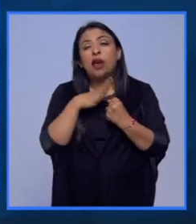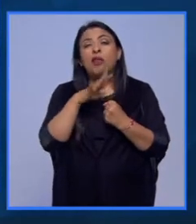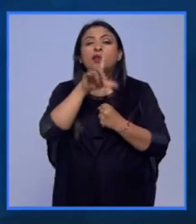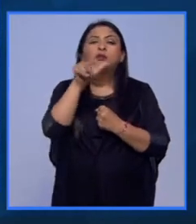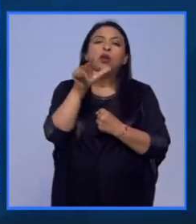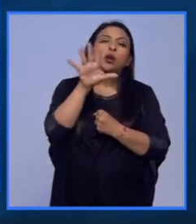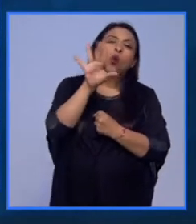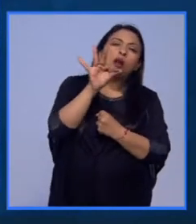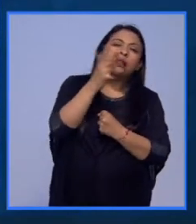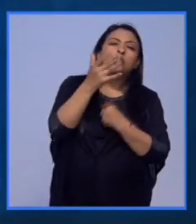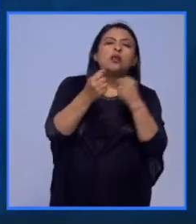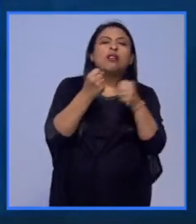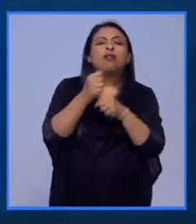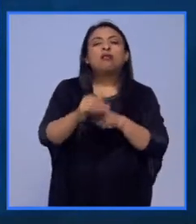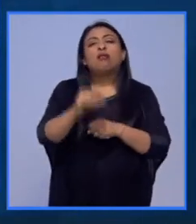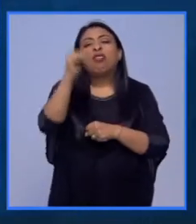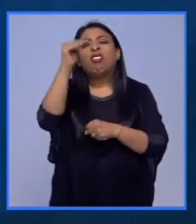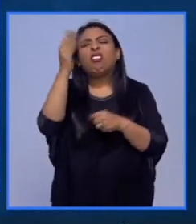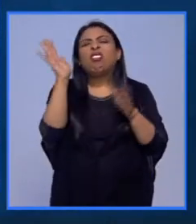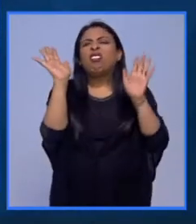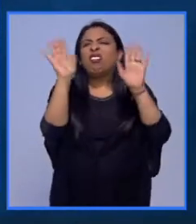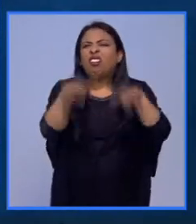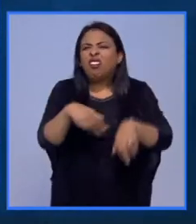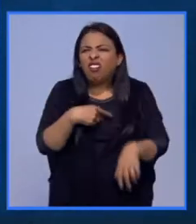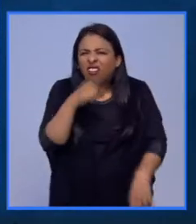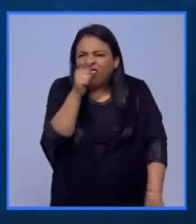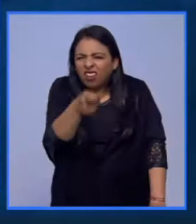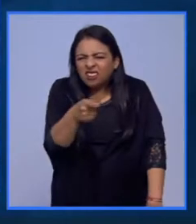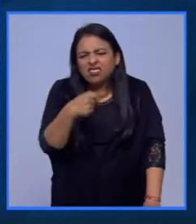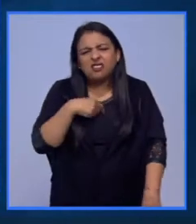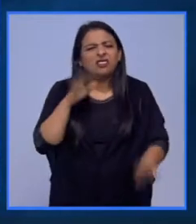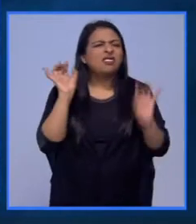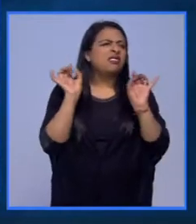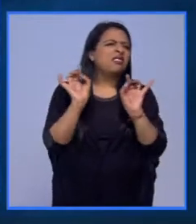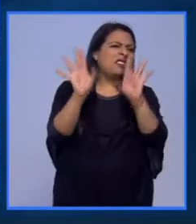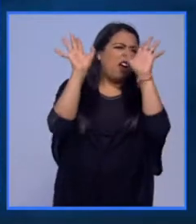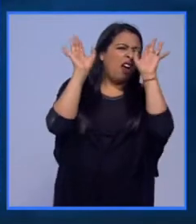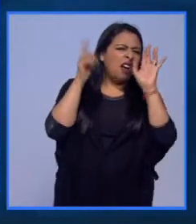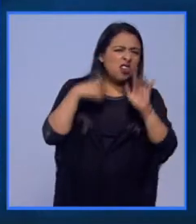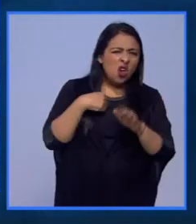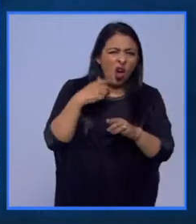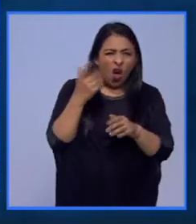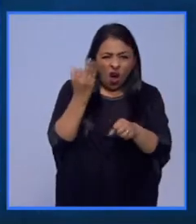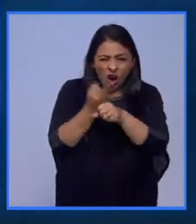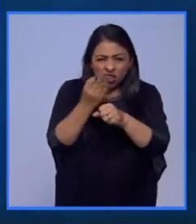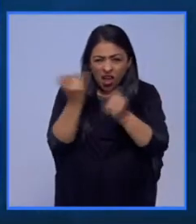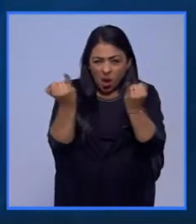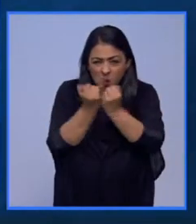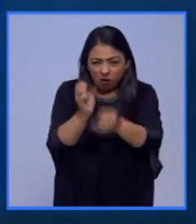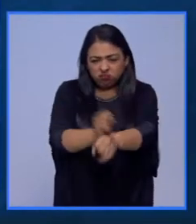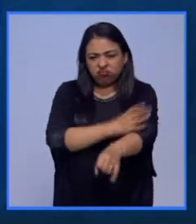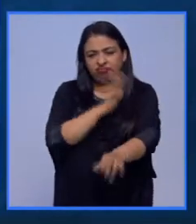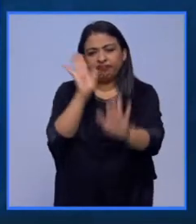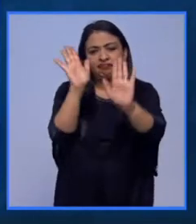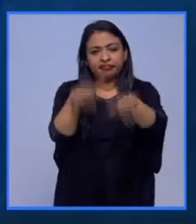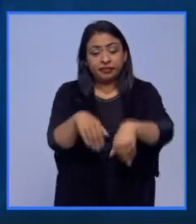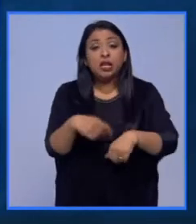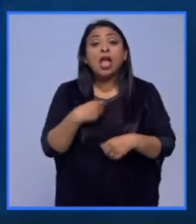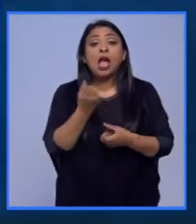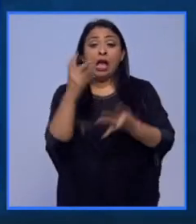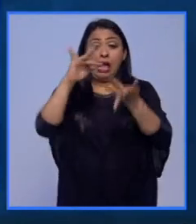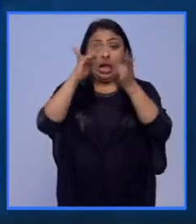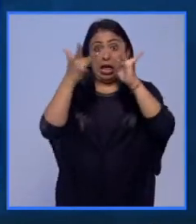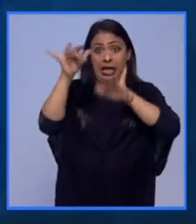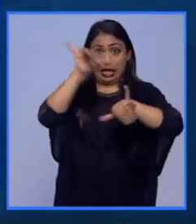40, 50 años decimos, ¿de qué estamos hablando? Eso yo ya lo pasé y no tengo la misma emoción. Algunos neuroquímicos